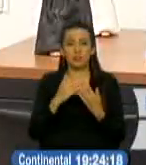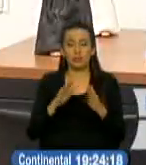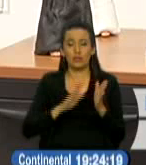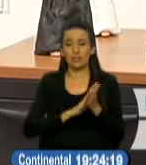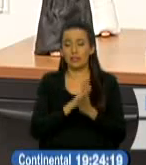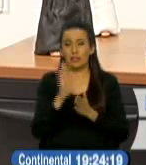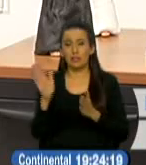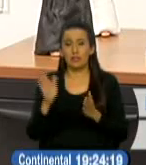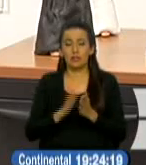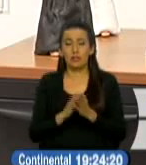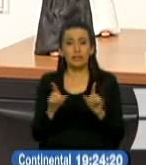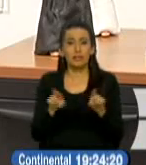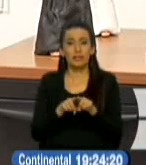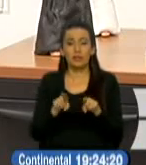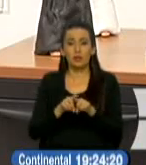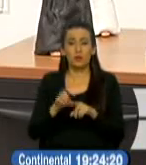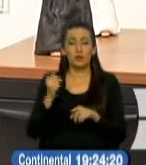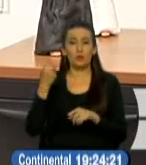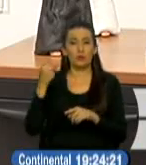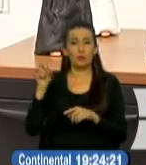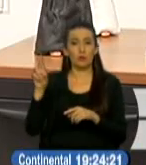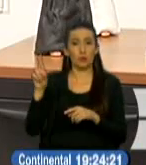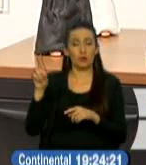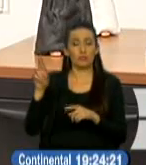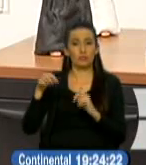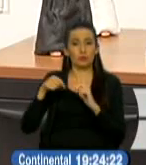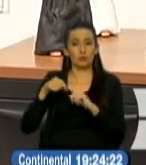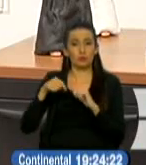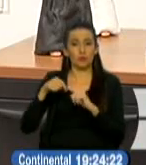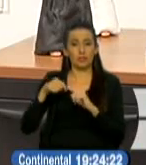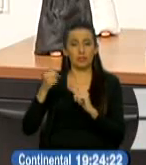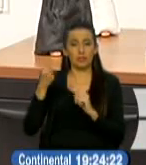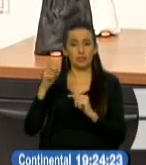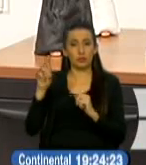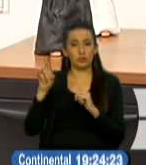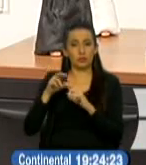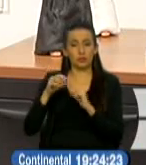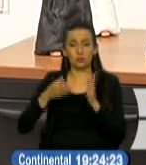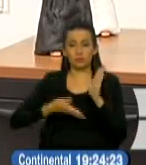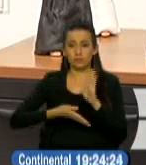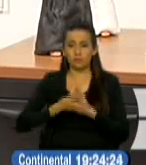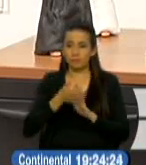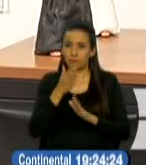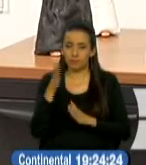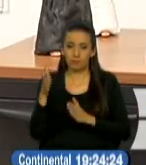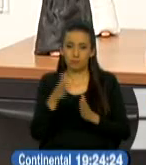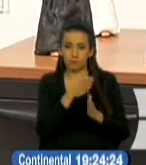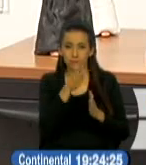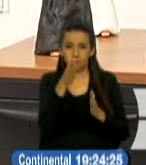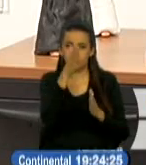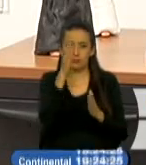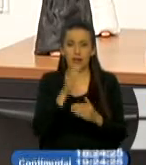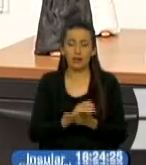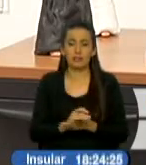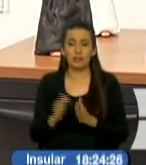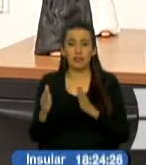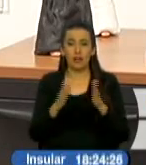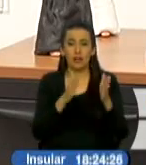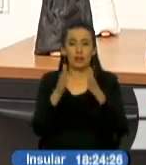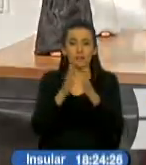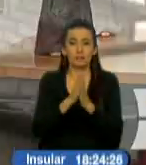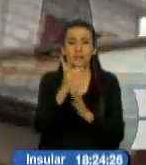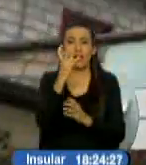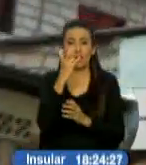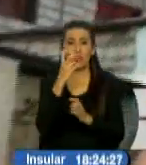una procesión únicamente en la parte del sur, justamente para facilitar el acceso a todas las personas a esta devoción, que también inicia a las